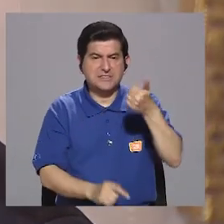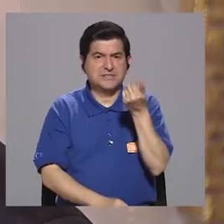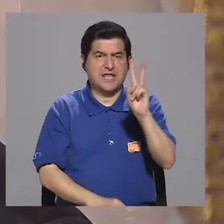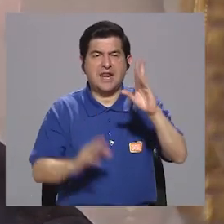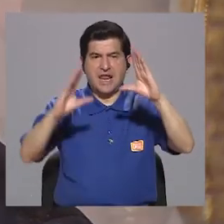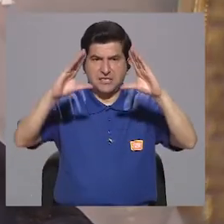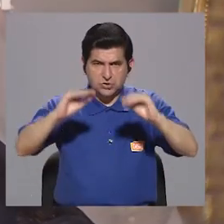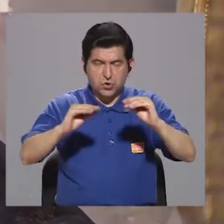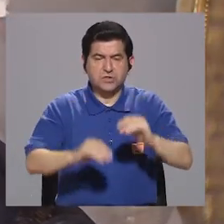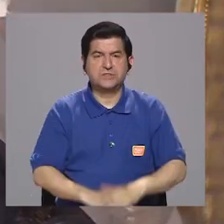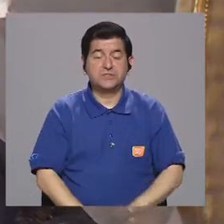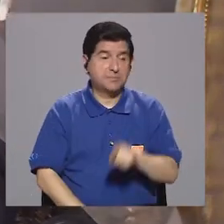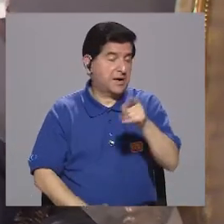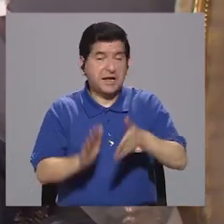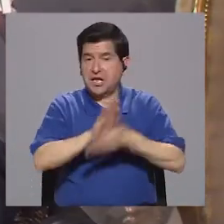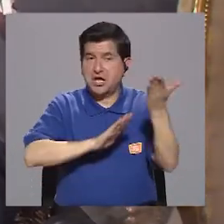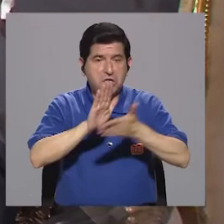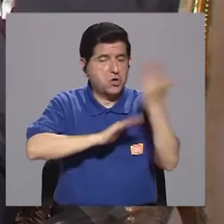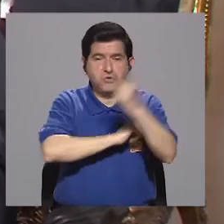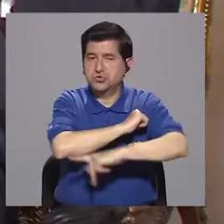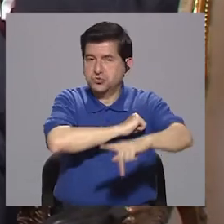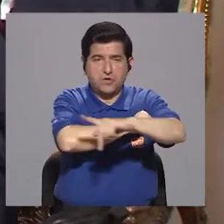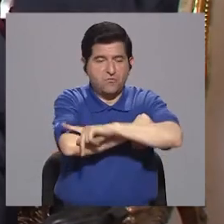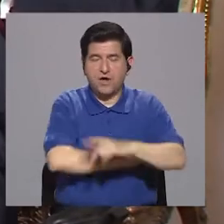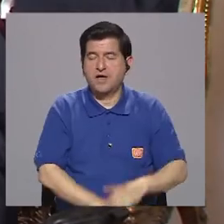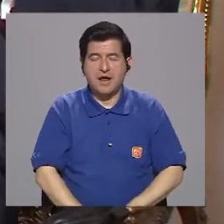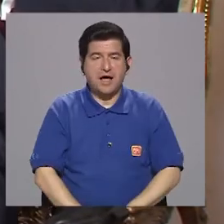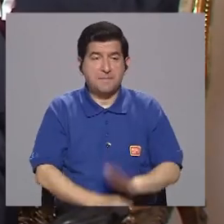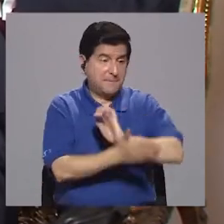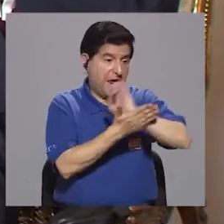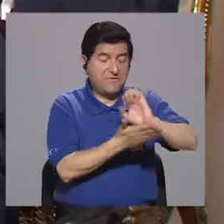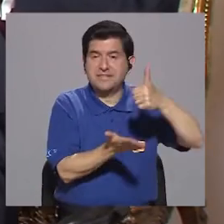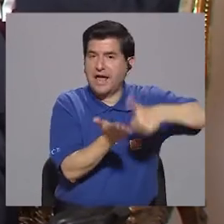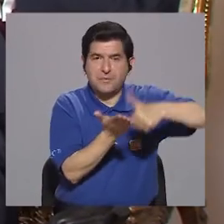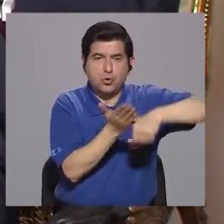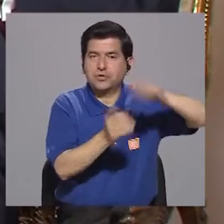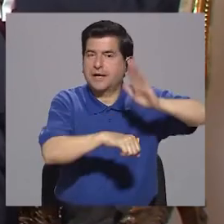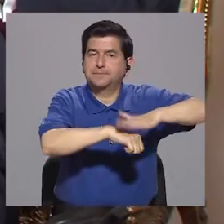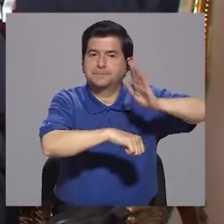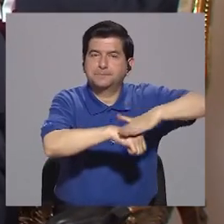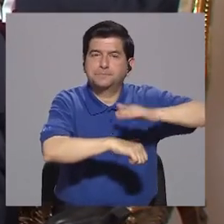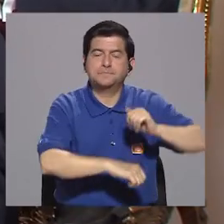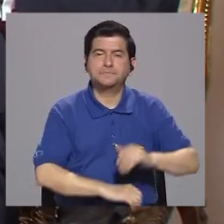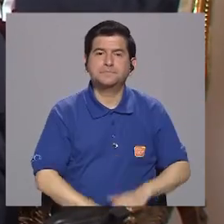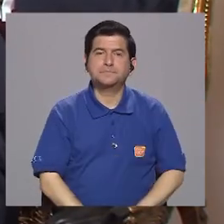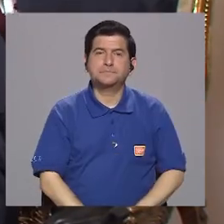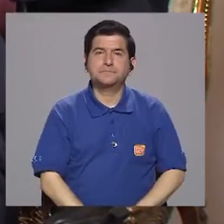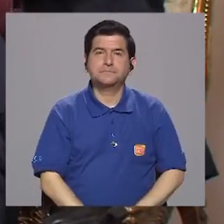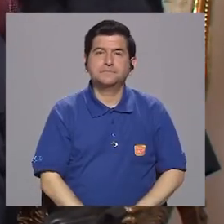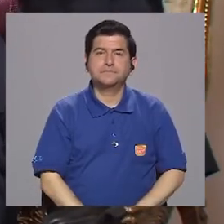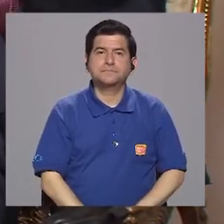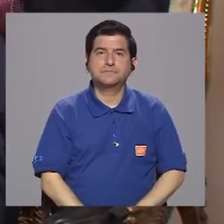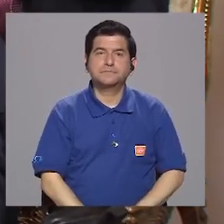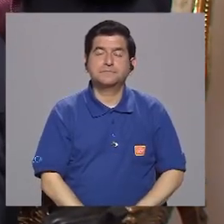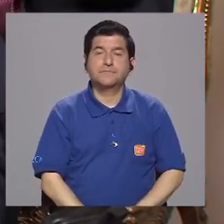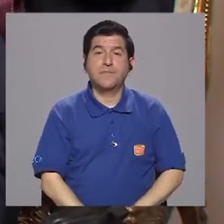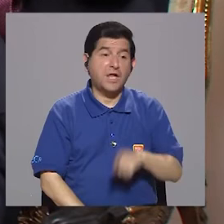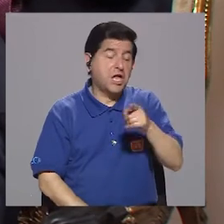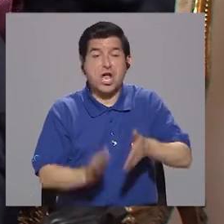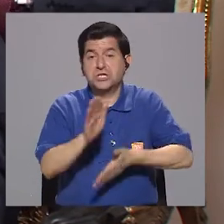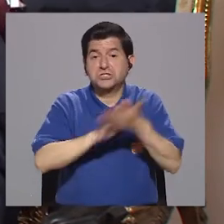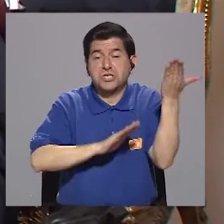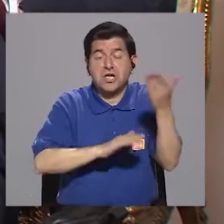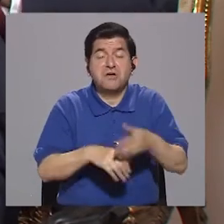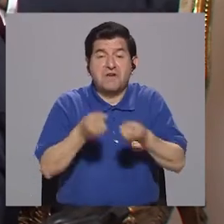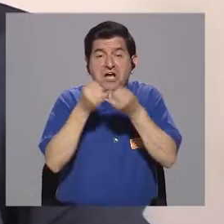12 de la noche para que no se fuera del país, don Pepe, con permiso, para que no se botara el permiso. Y que si iba era fuera sin permiso